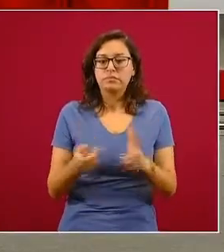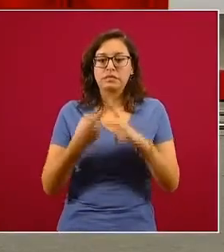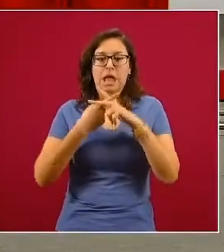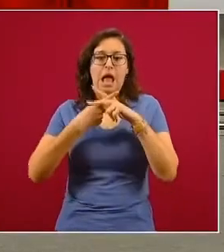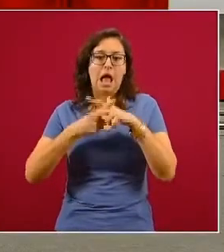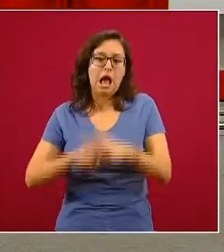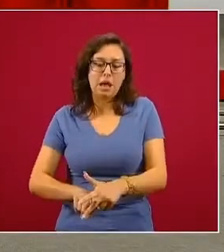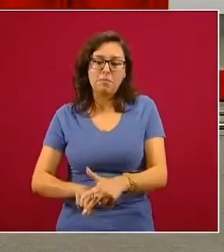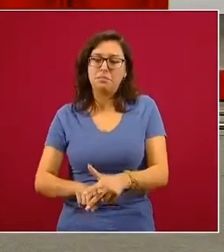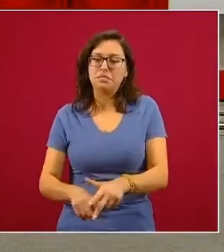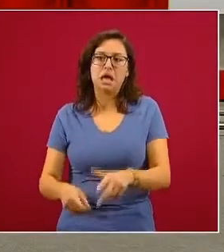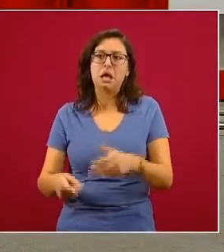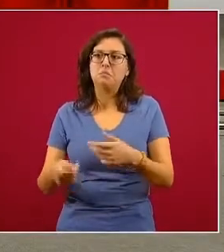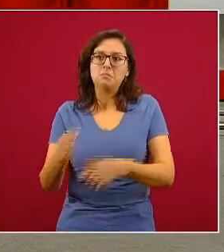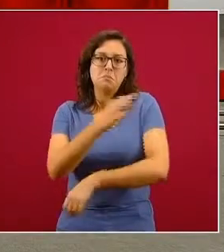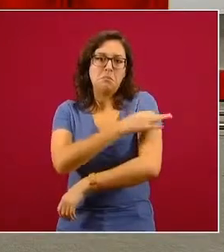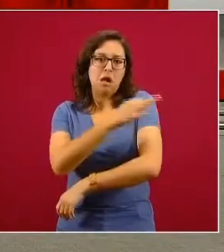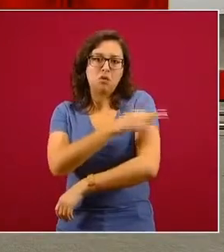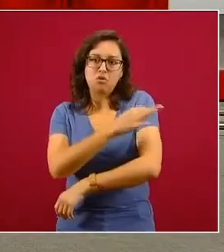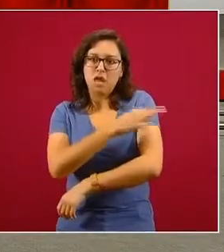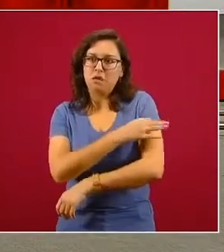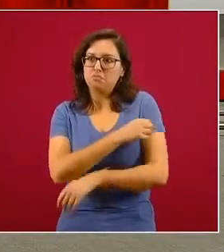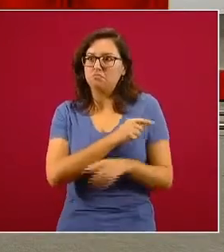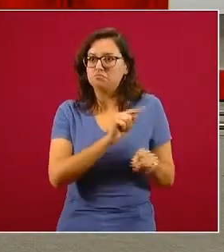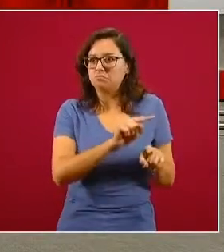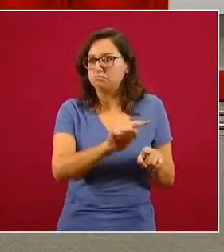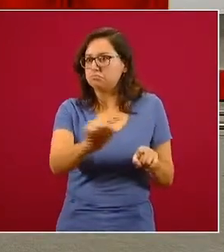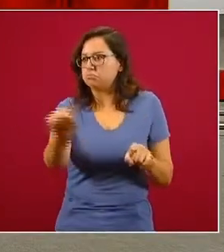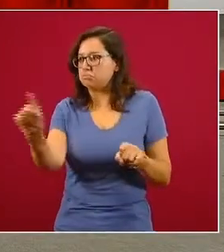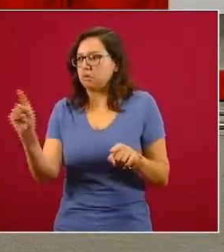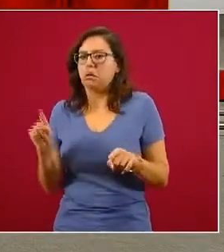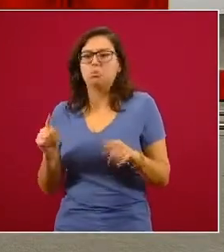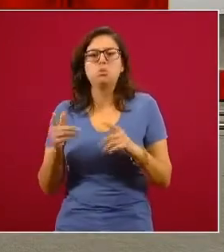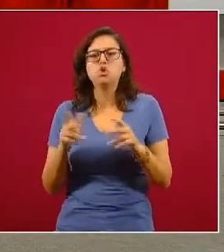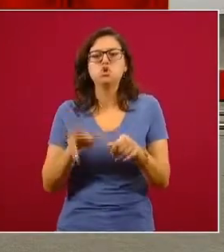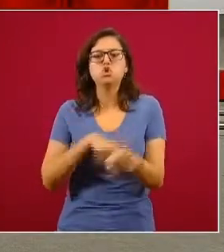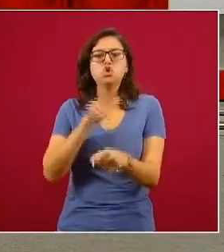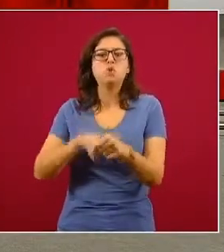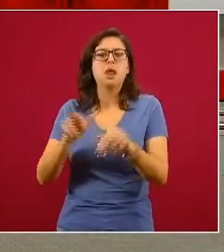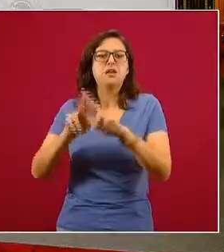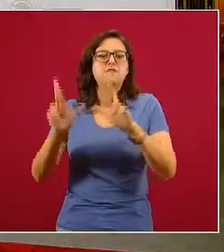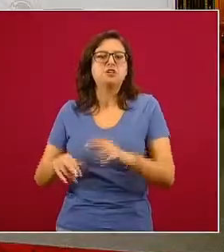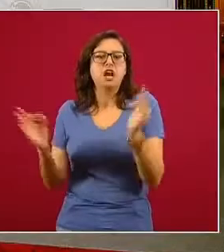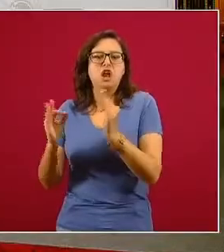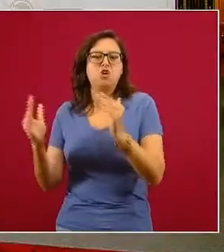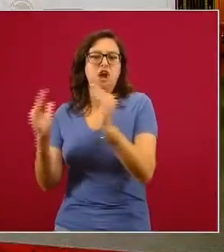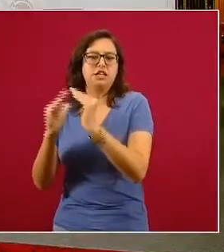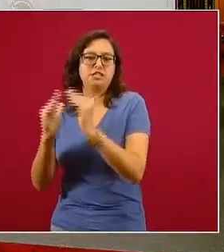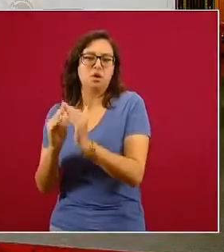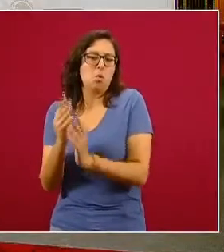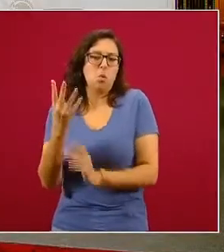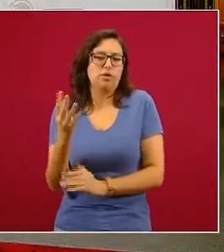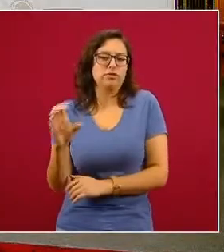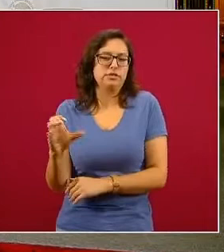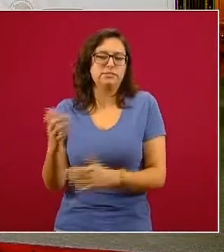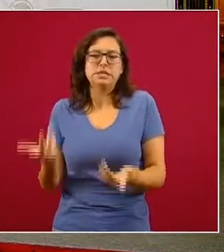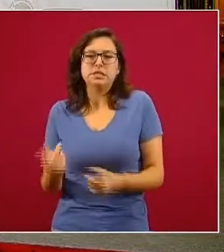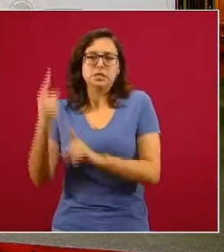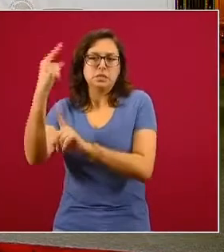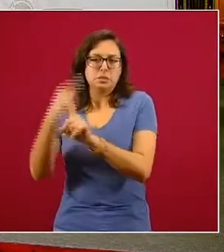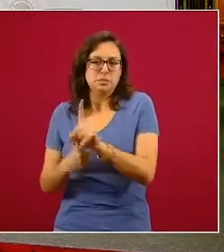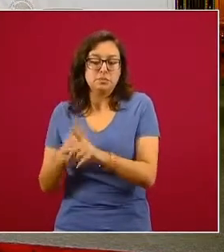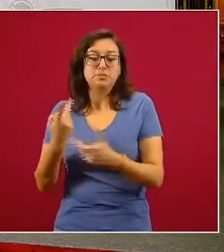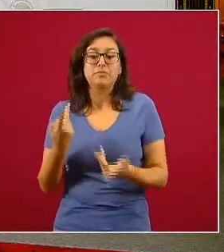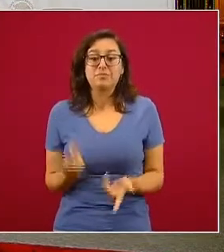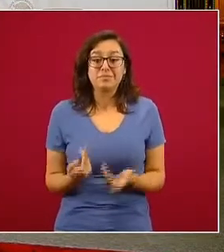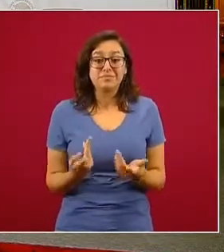la temperatura de refrigeración convencional de un refrigerador doméstico. Todo ese sistema